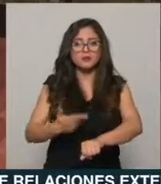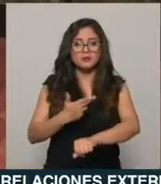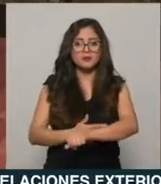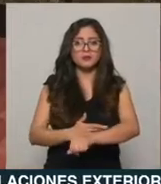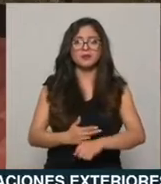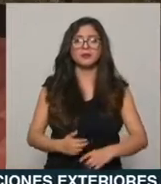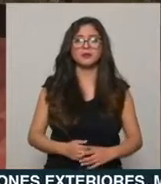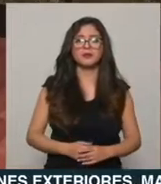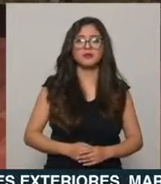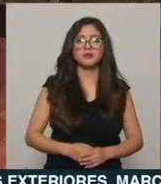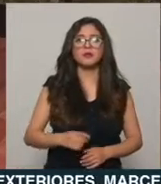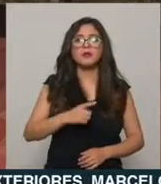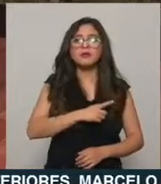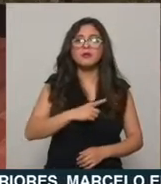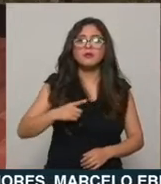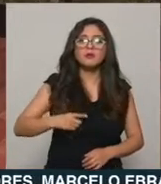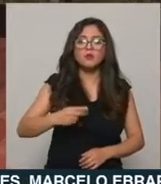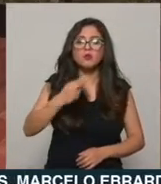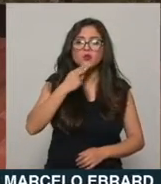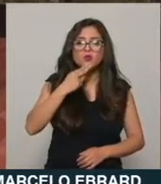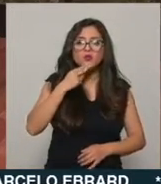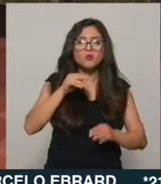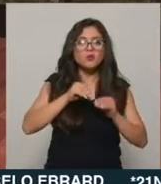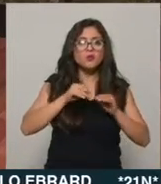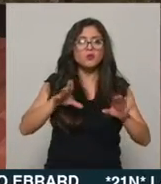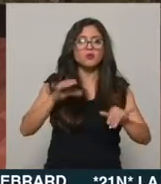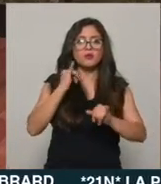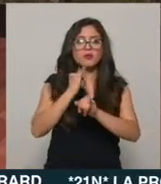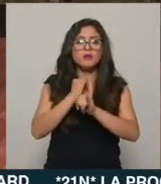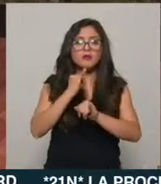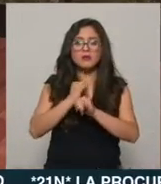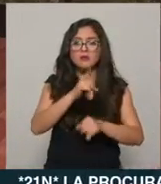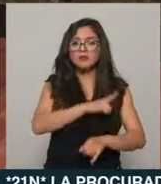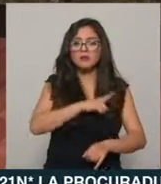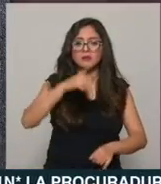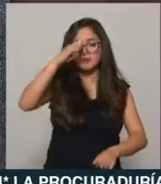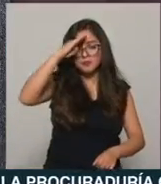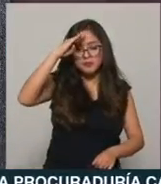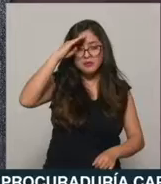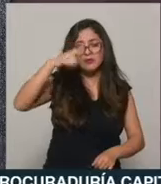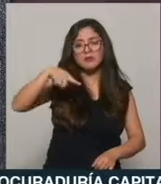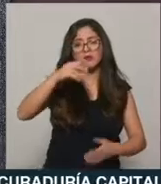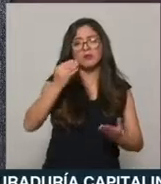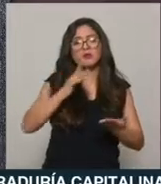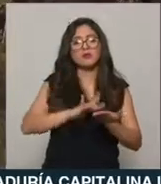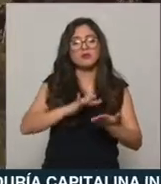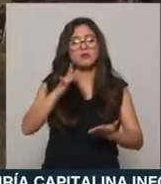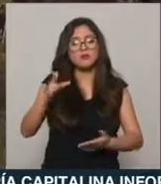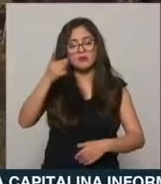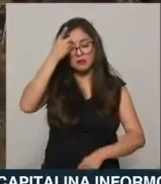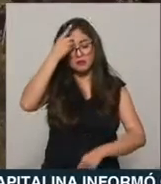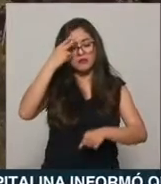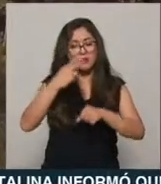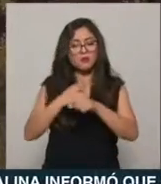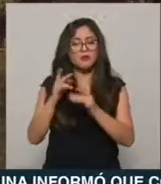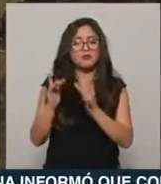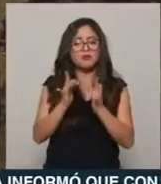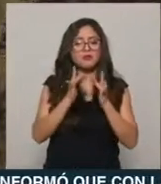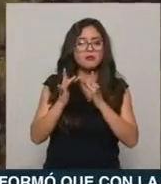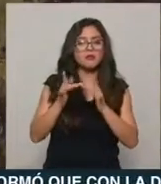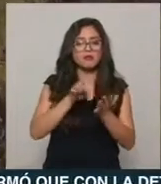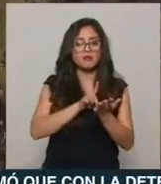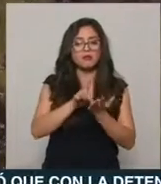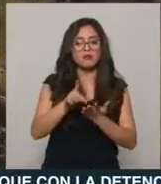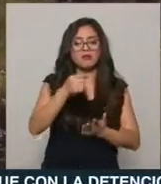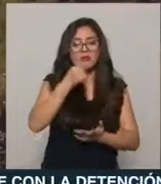Pues un uso responsable y un uso consciente del Internet es la reflexión. Muchísimas gracias, Juan Martín Pérez García, director ejecutivo de la Red por los Derechos de la Infancia en México. Pues ahí